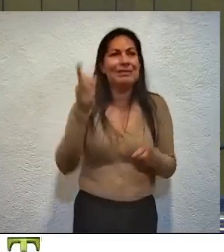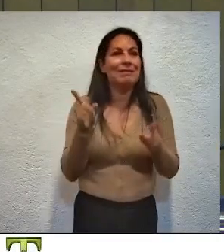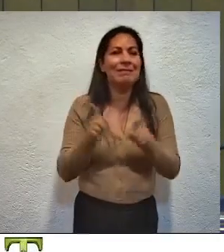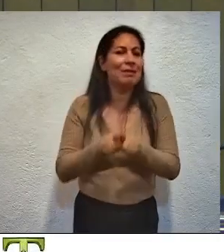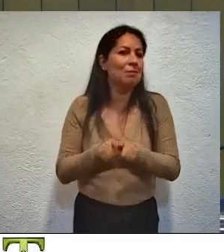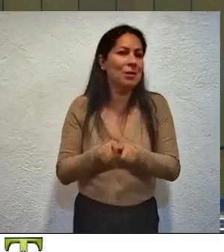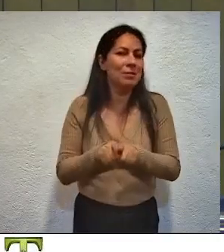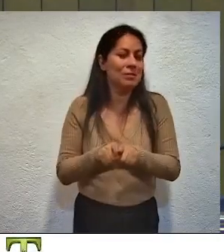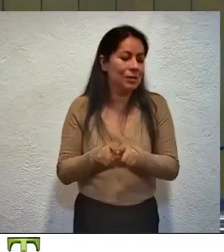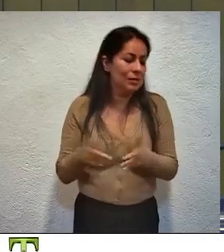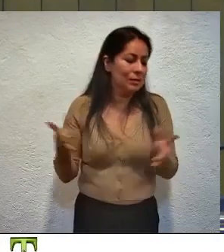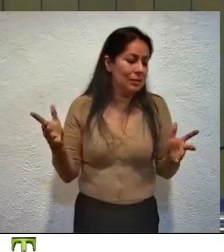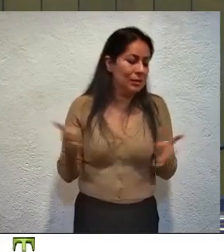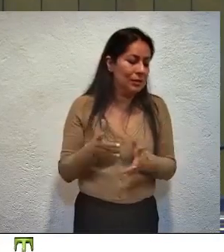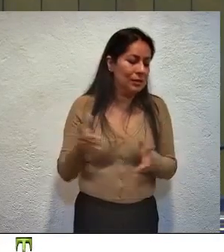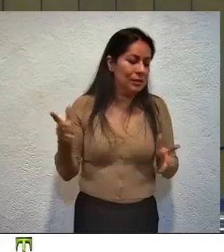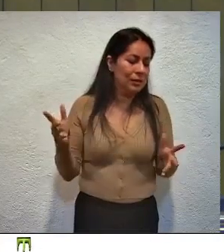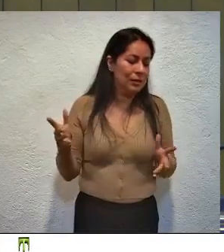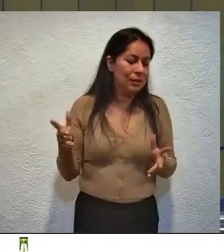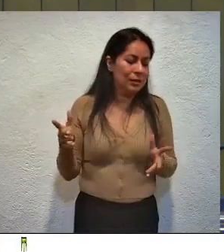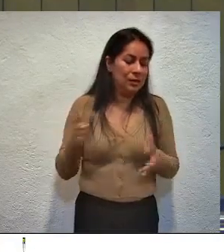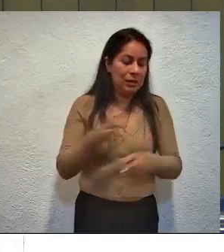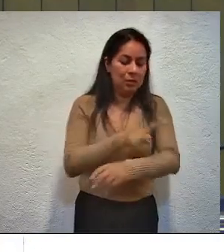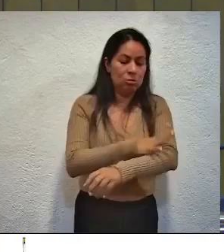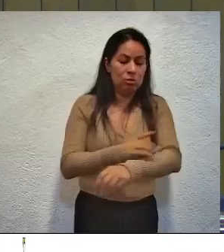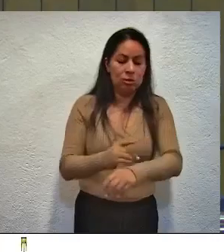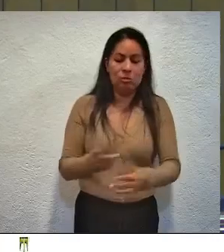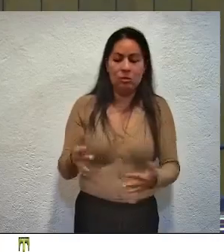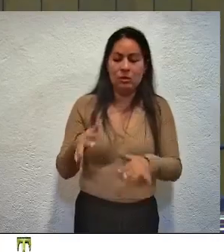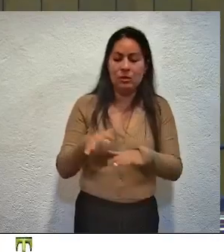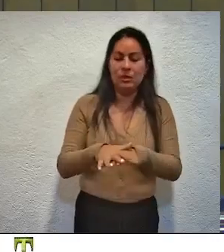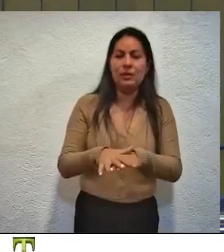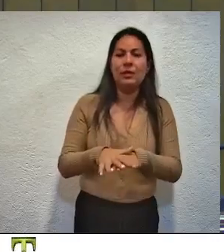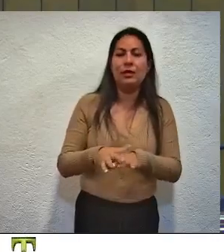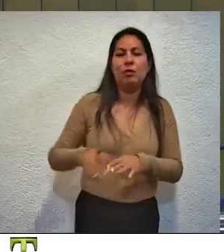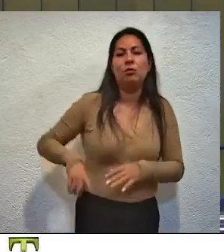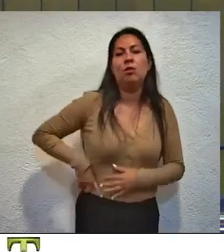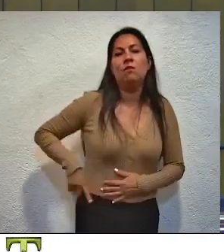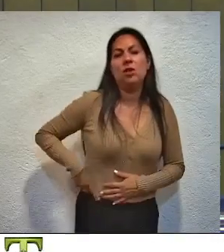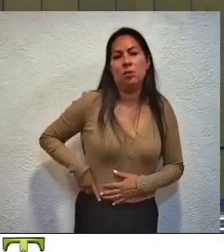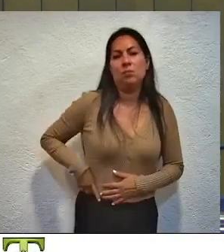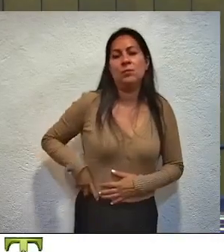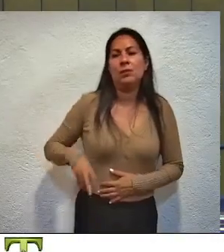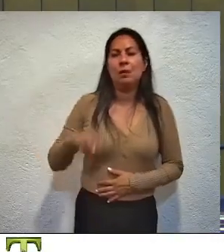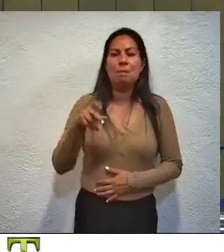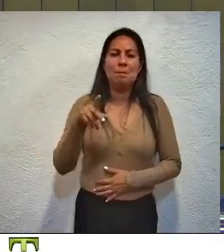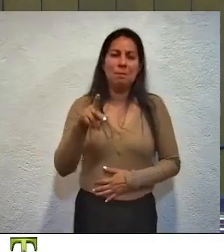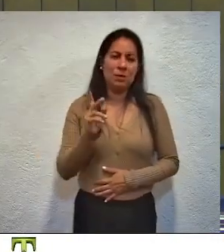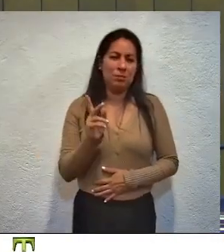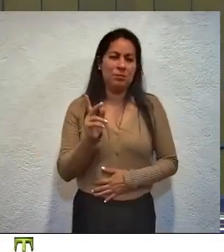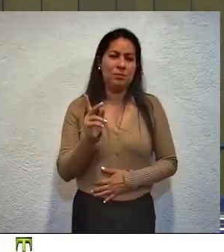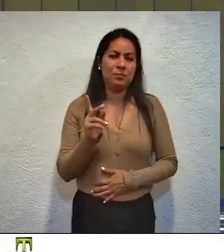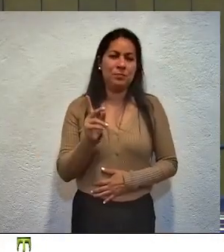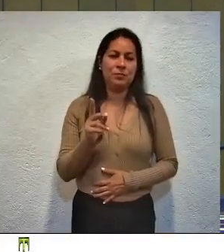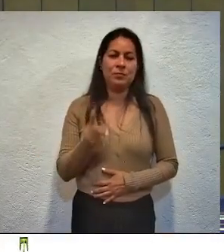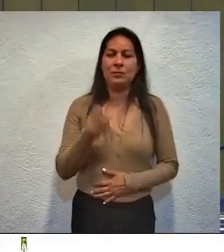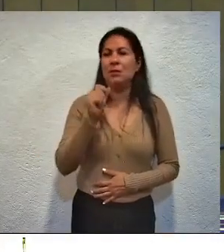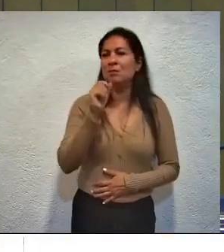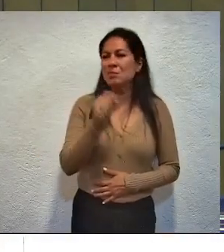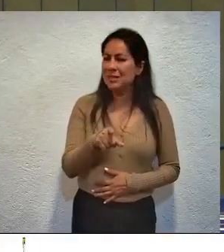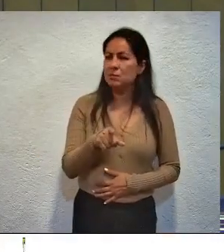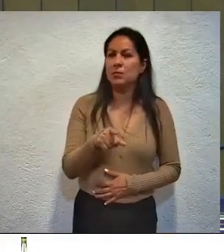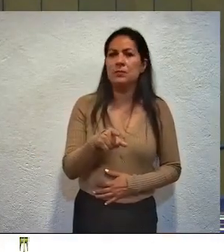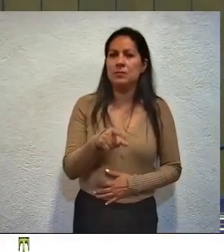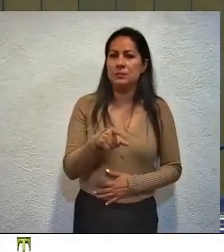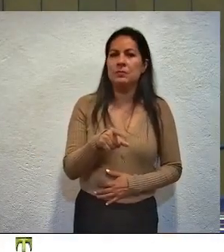sin darle cabida en las coordinaciones que integran el órgano de gobierno. Pero repito lo mismo, o